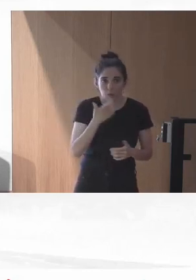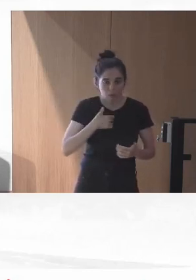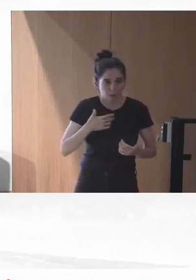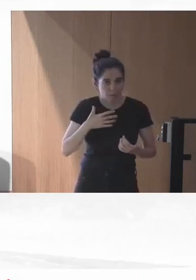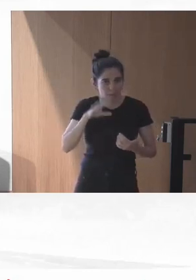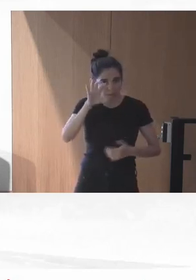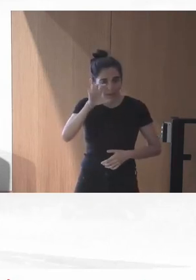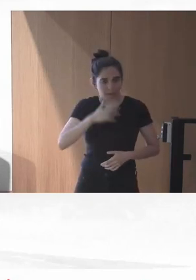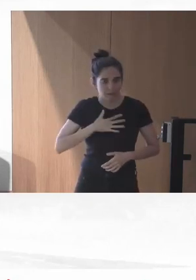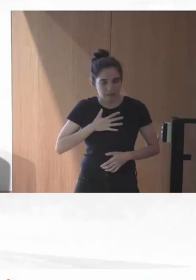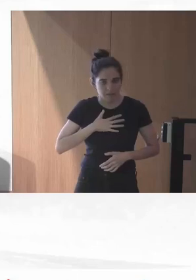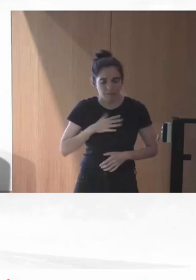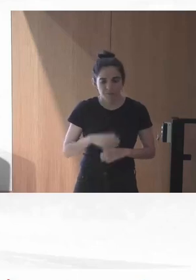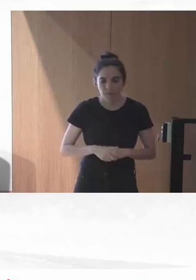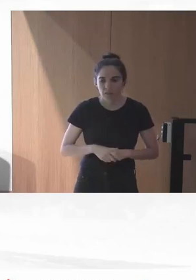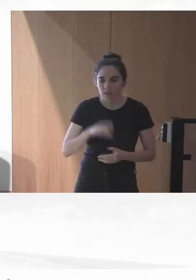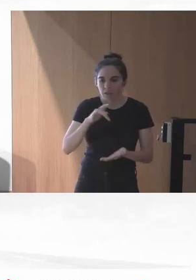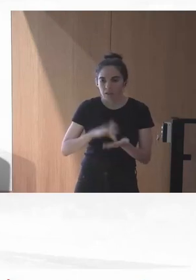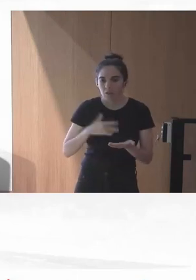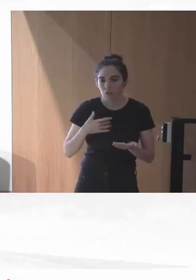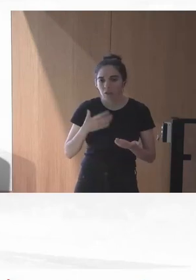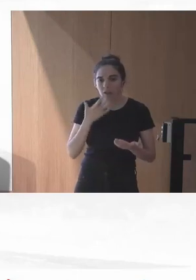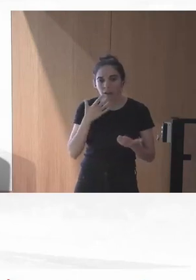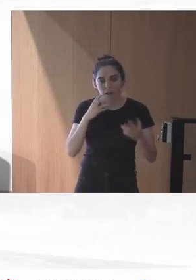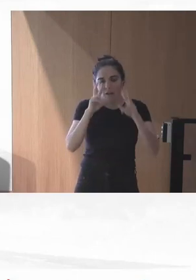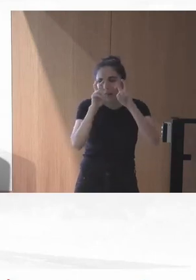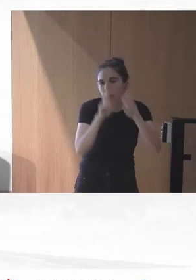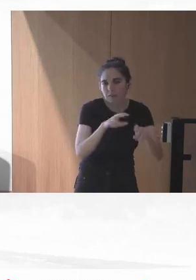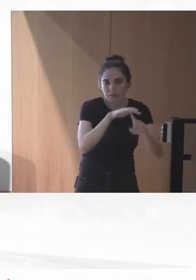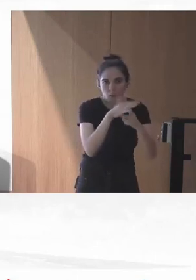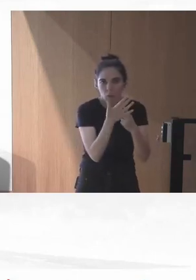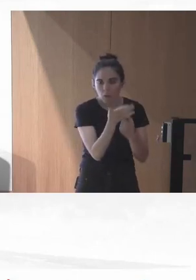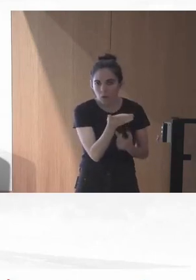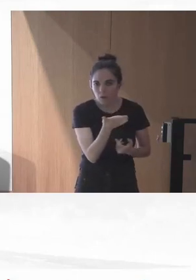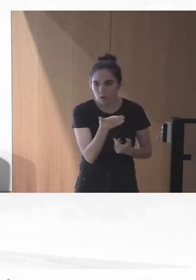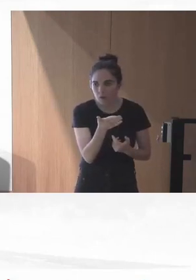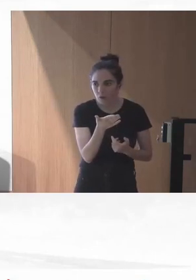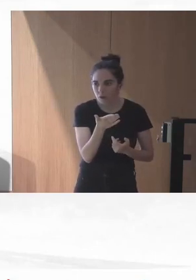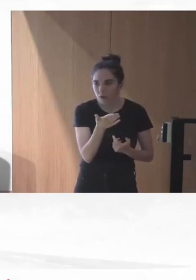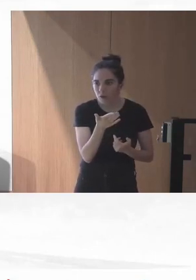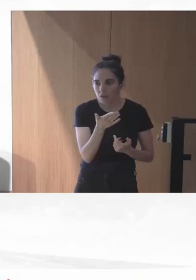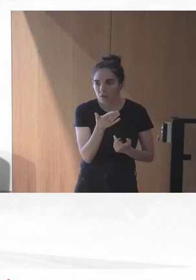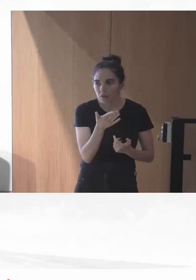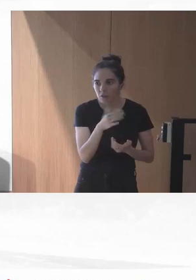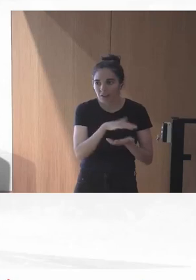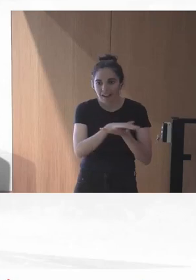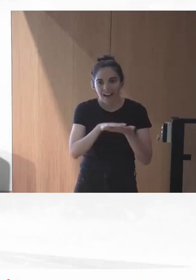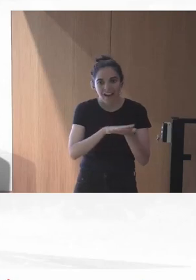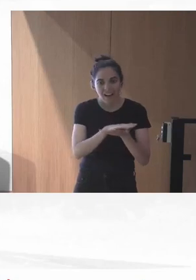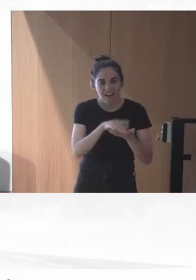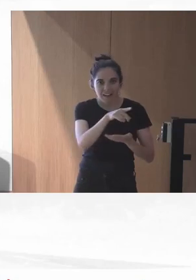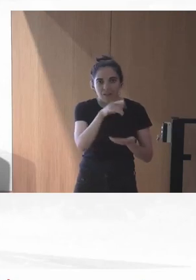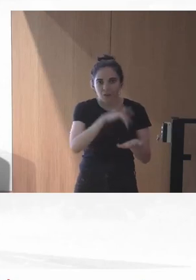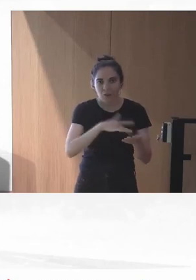país. Si analizamos la situación de que seguimos hablando del confinamiento médico